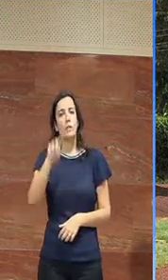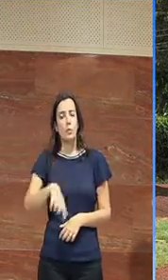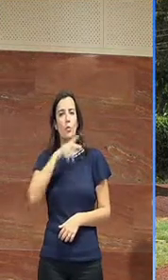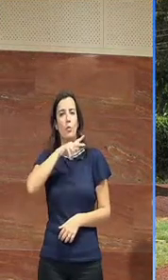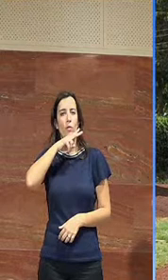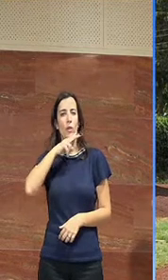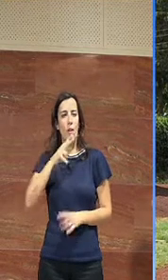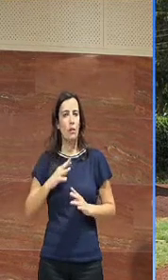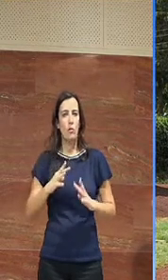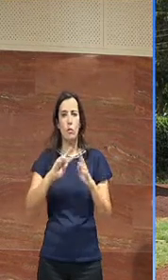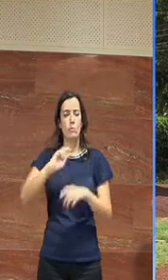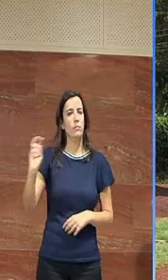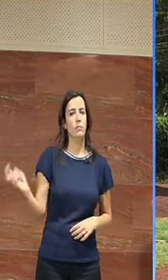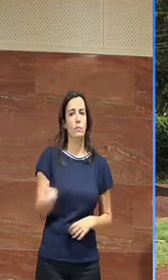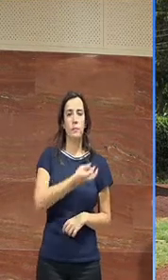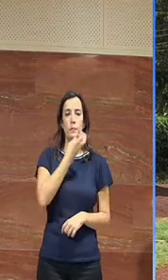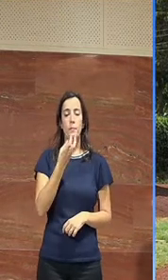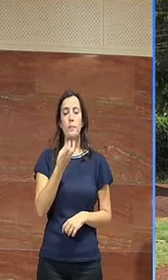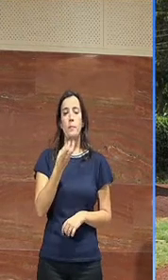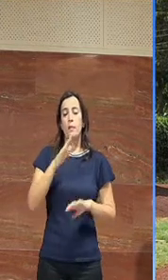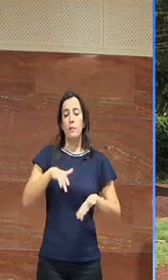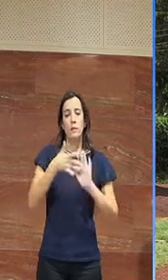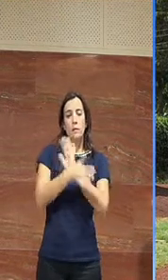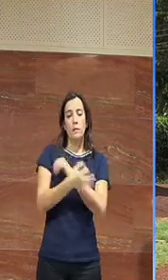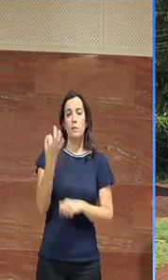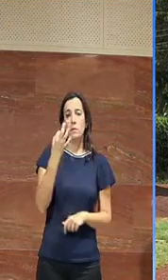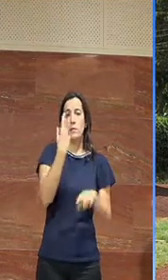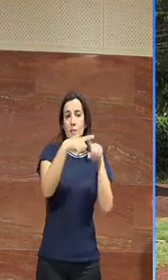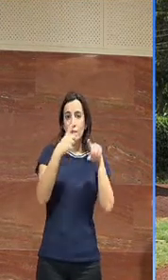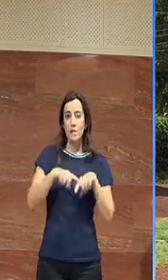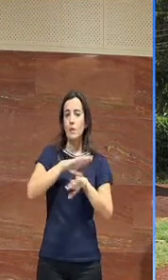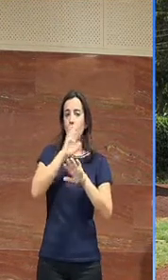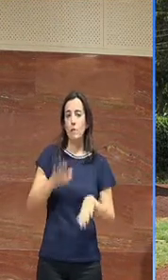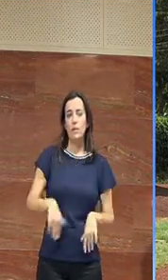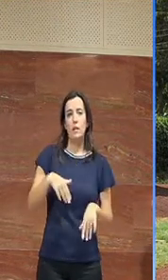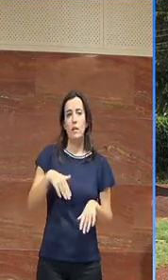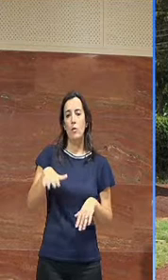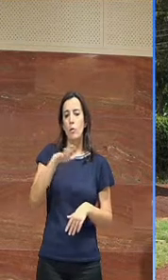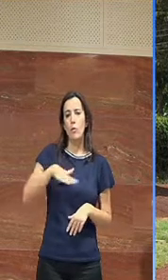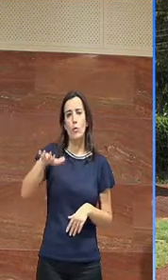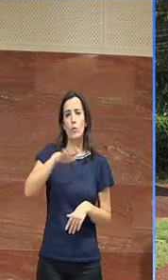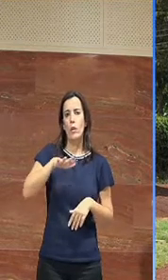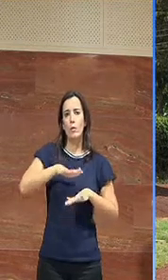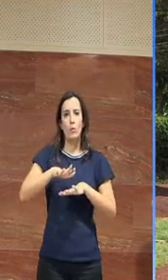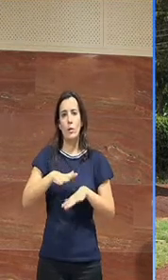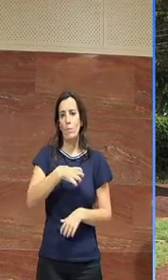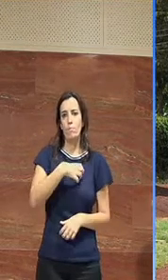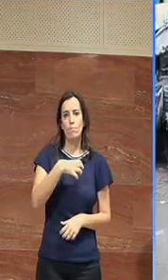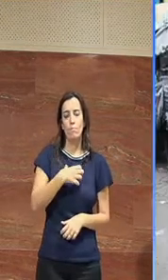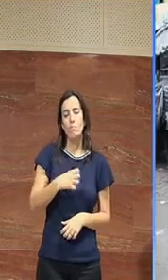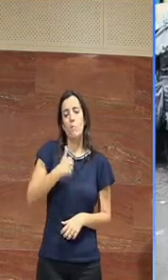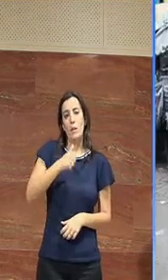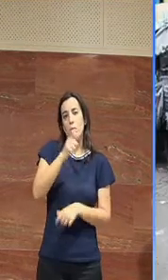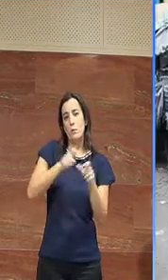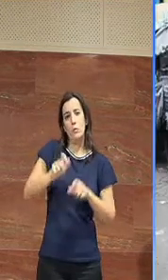vegetación, etc. Todo esto hace que esos elementos acaben convirtiéndose en elementos intransitables, sobre todo para determinadas